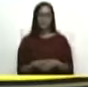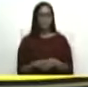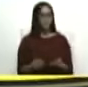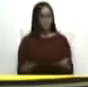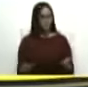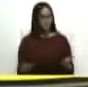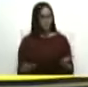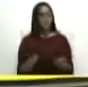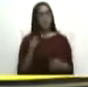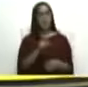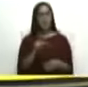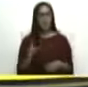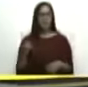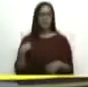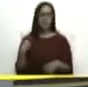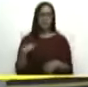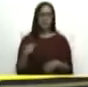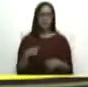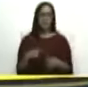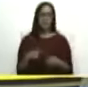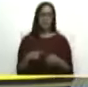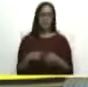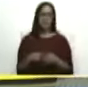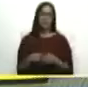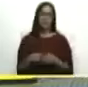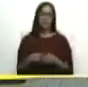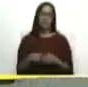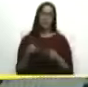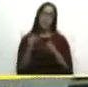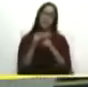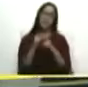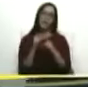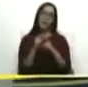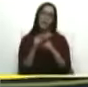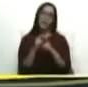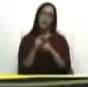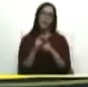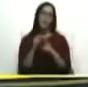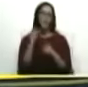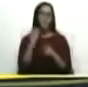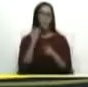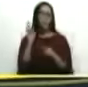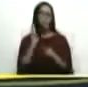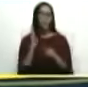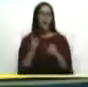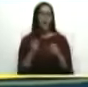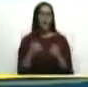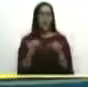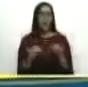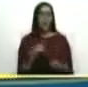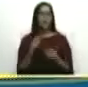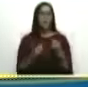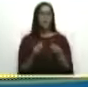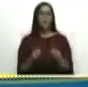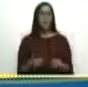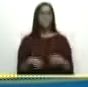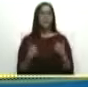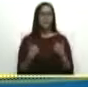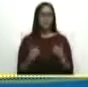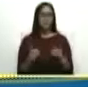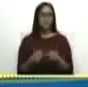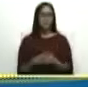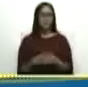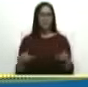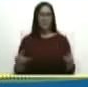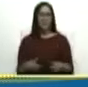La gente tiene una gran, llaman, una palabra que era poco usada, ahora se usa un poco más, una gran resiliencia